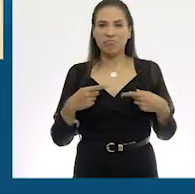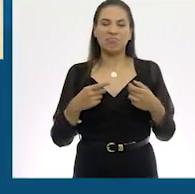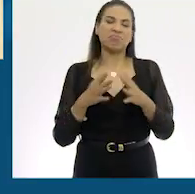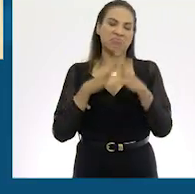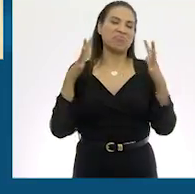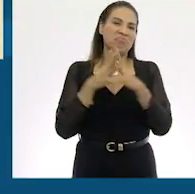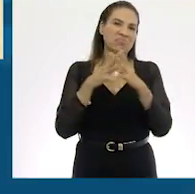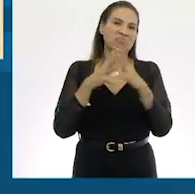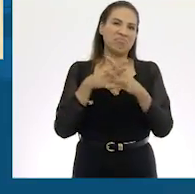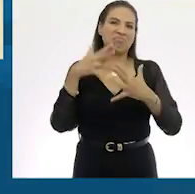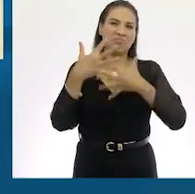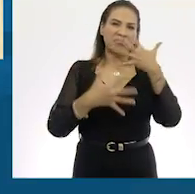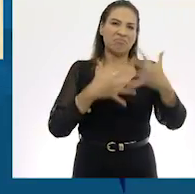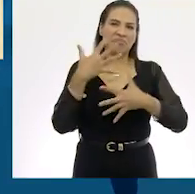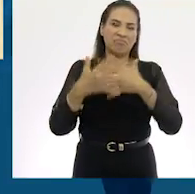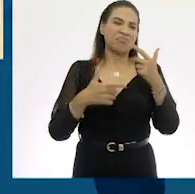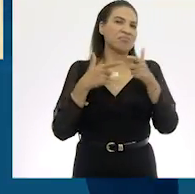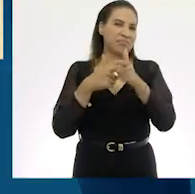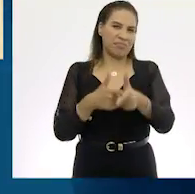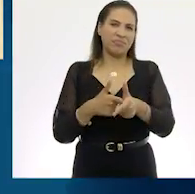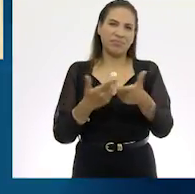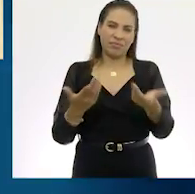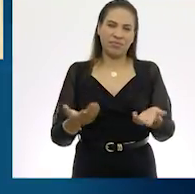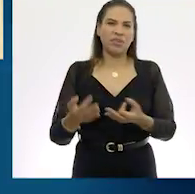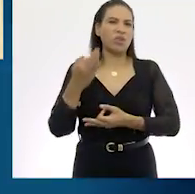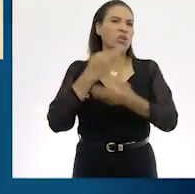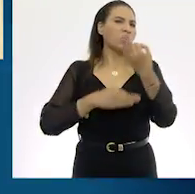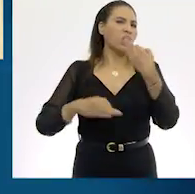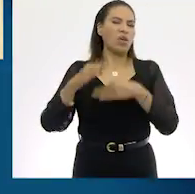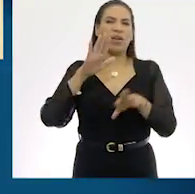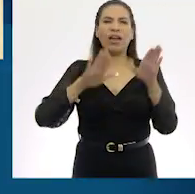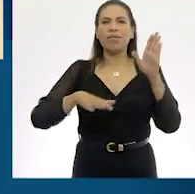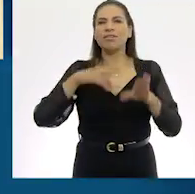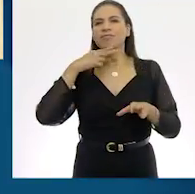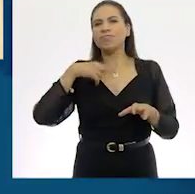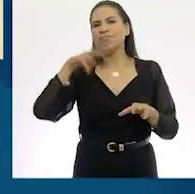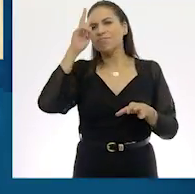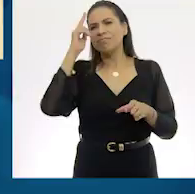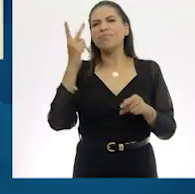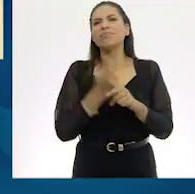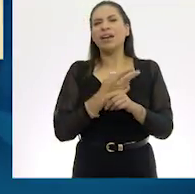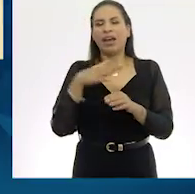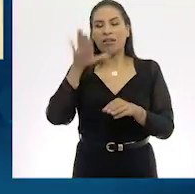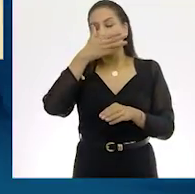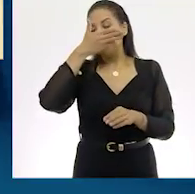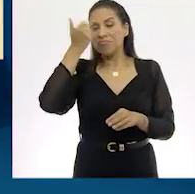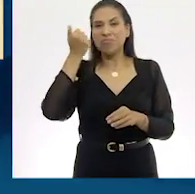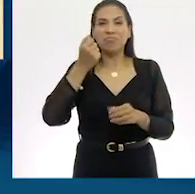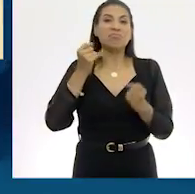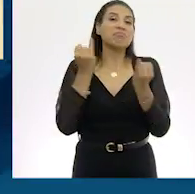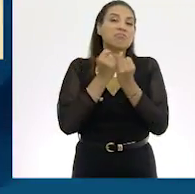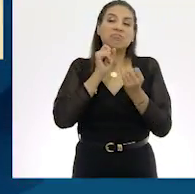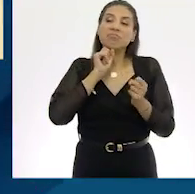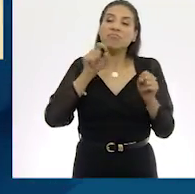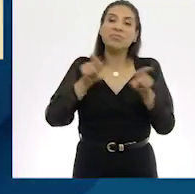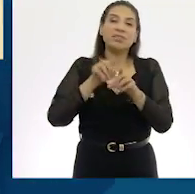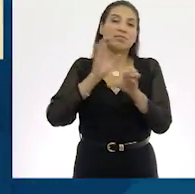y la violencia continuarán. Todos somos muy ignorantes. Lo que ocurre es que todos ignoramos las mismas